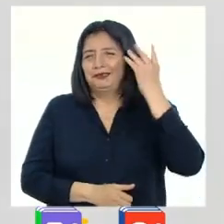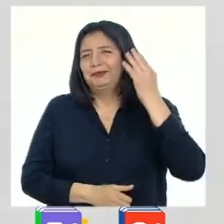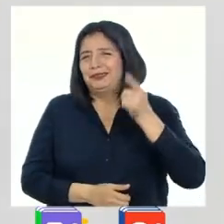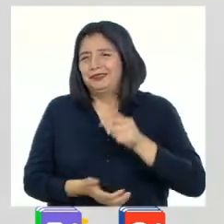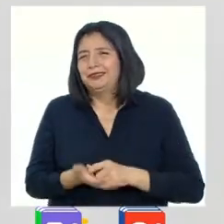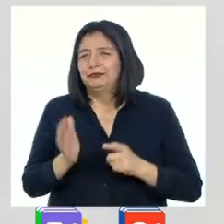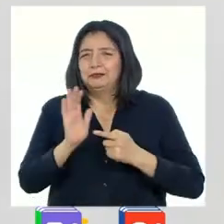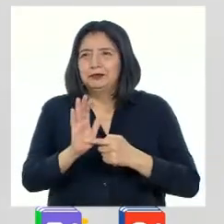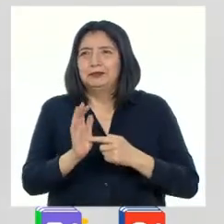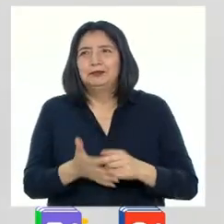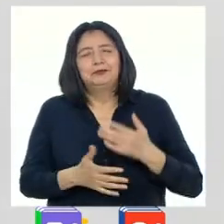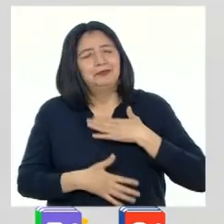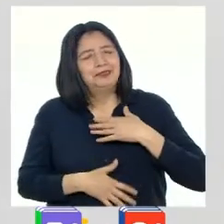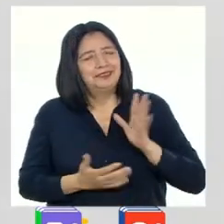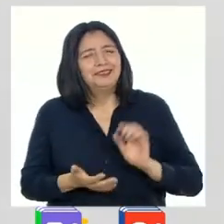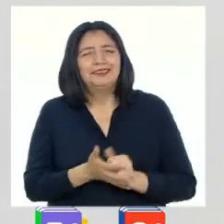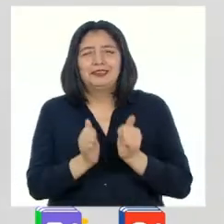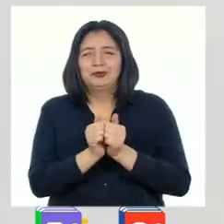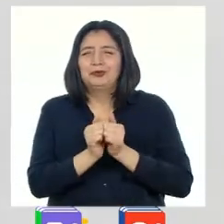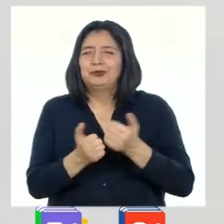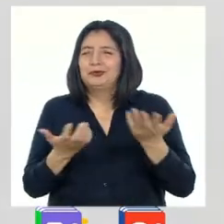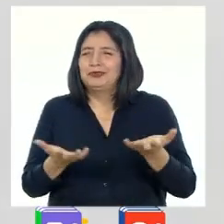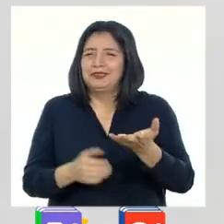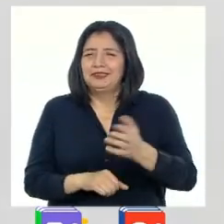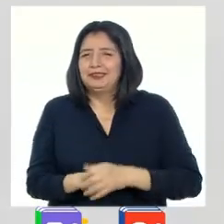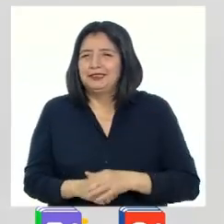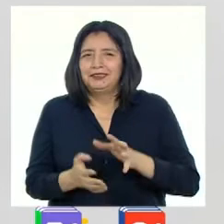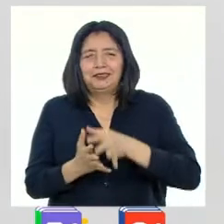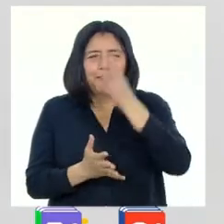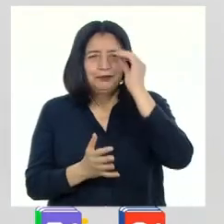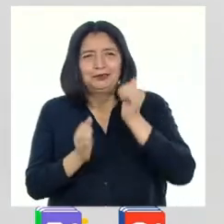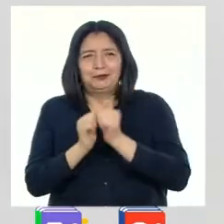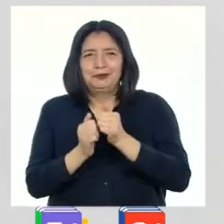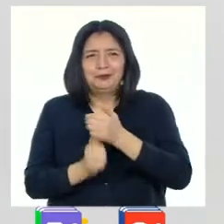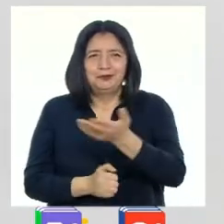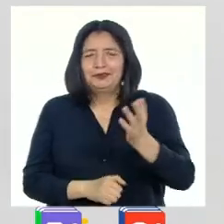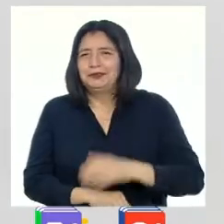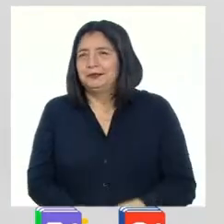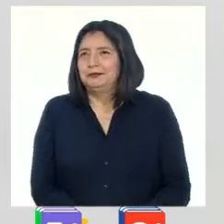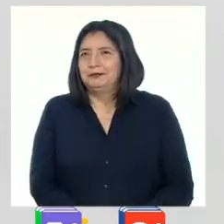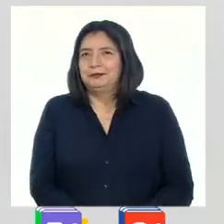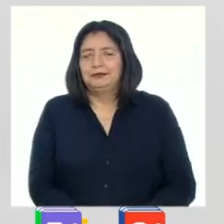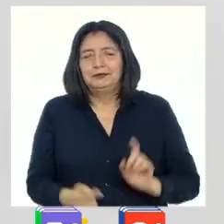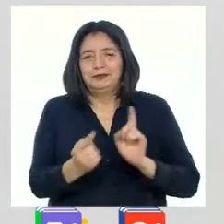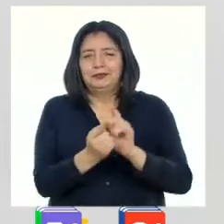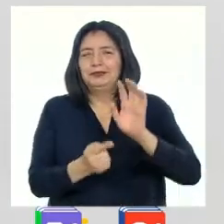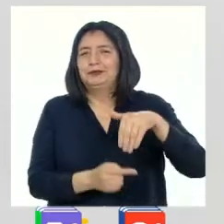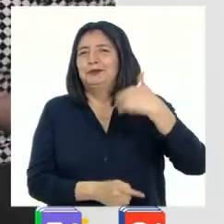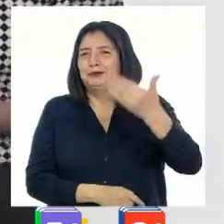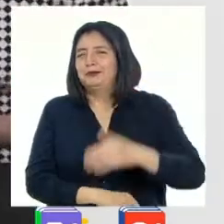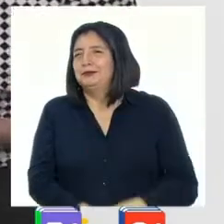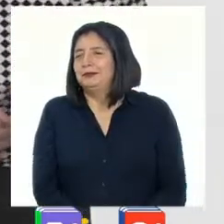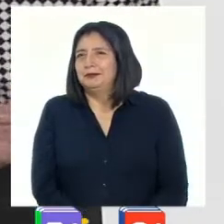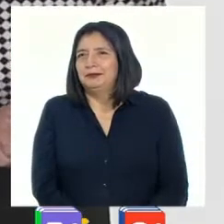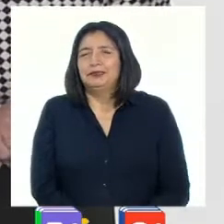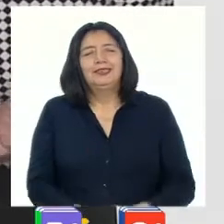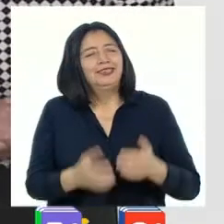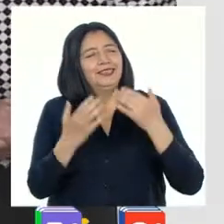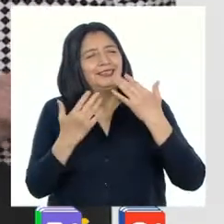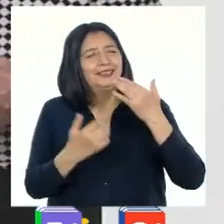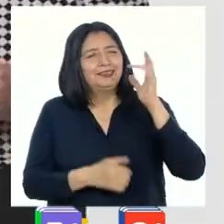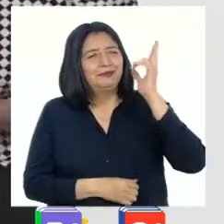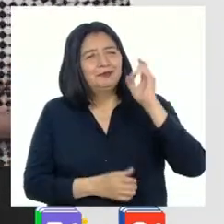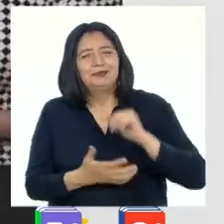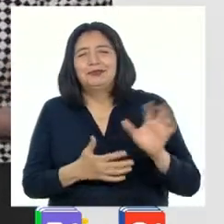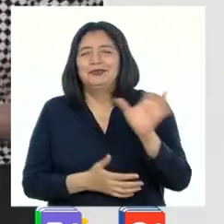experiencias. Un placer haberlos acompañado y aprender junto con ustedes. ¡Hasta la próxima! Muchas gracias,